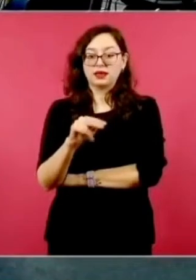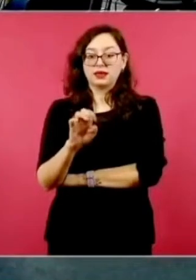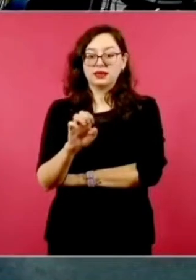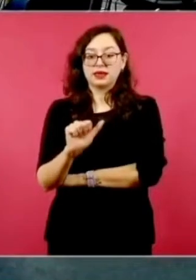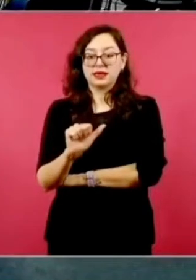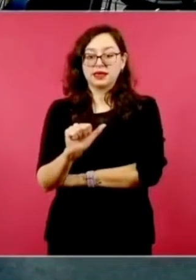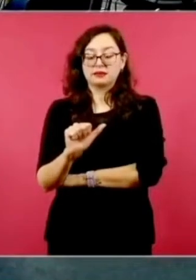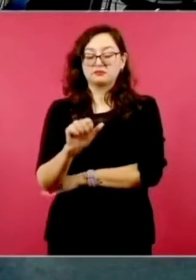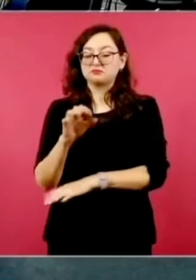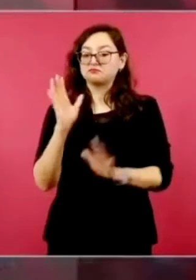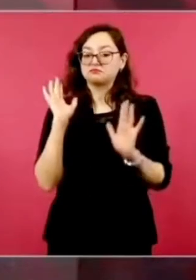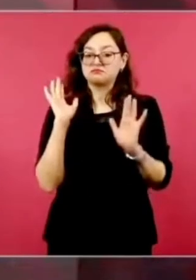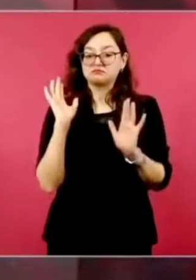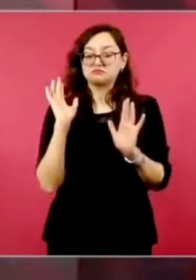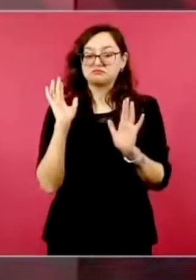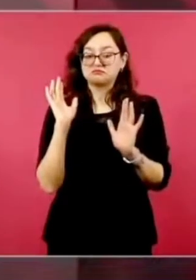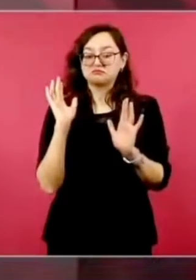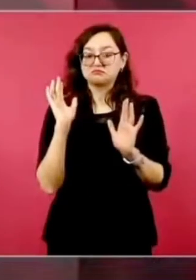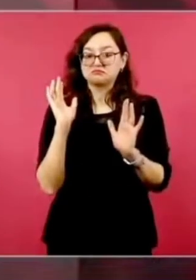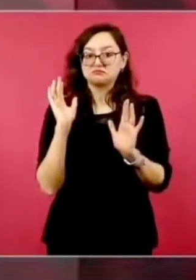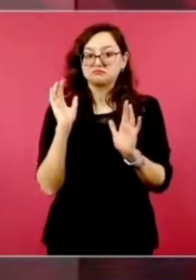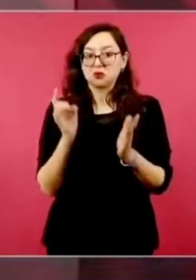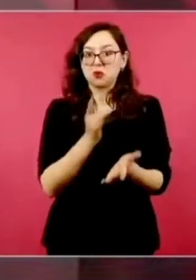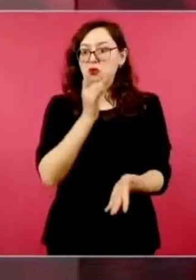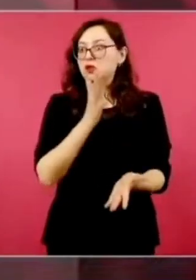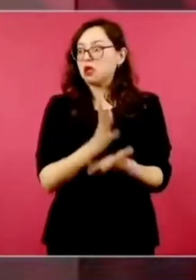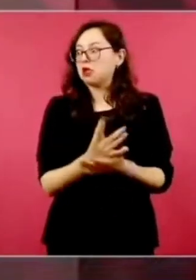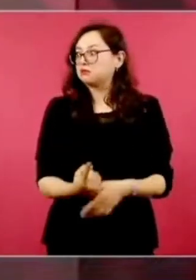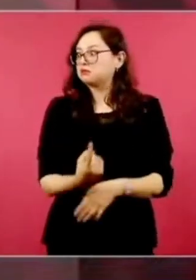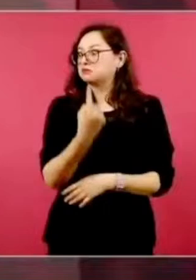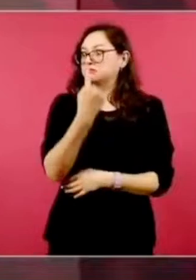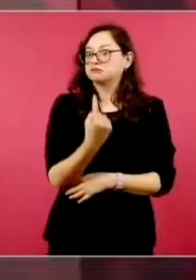Y un día